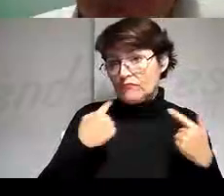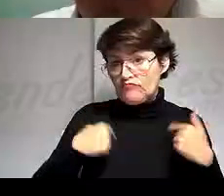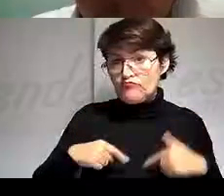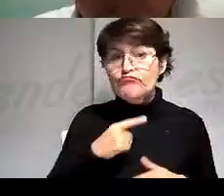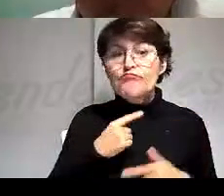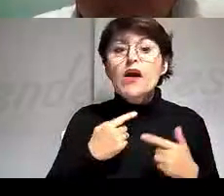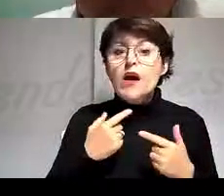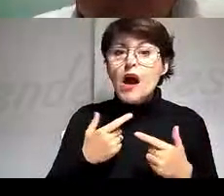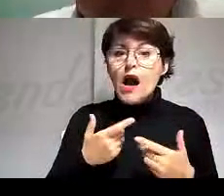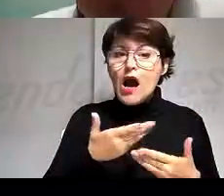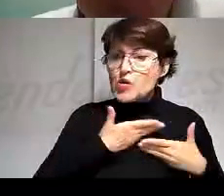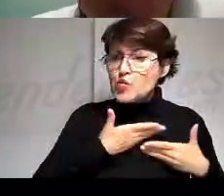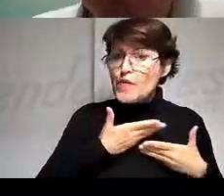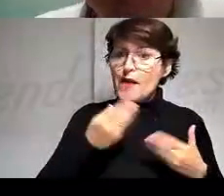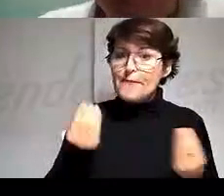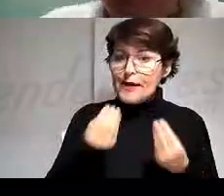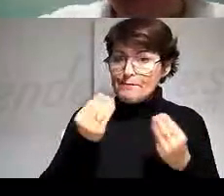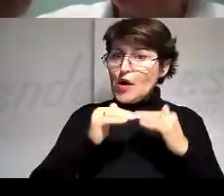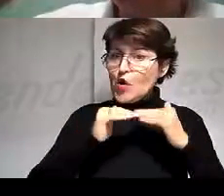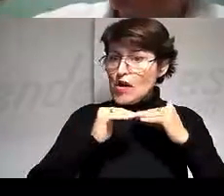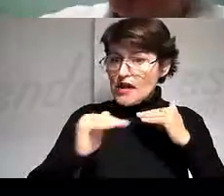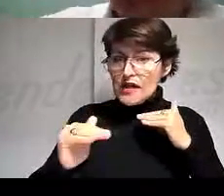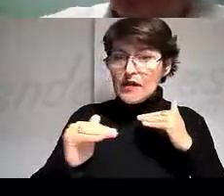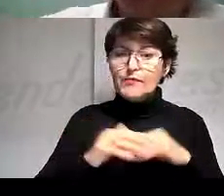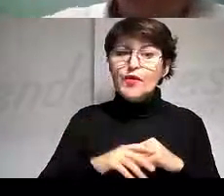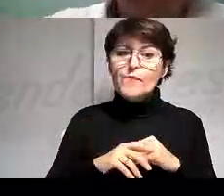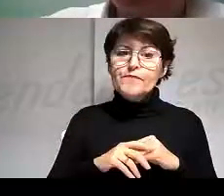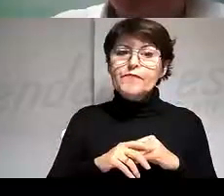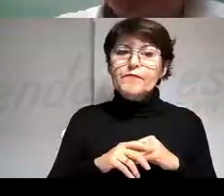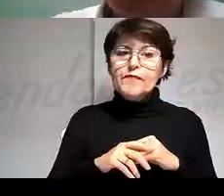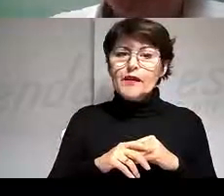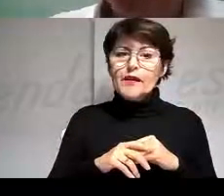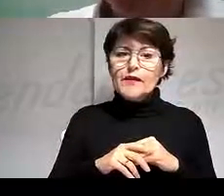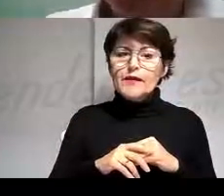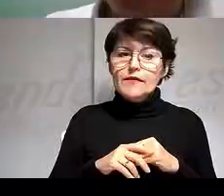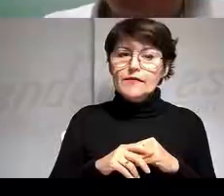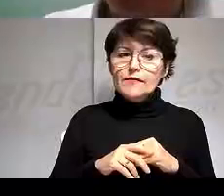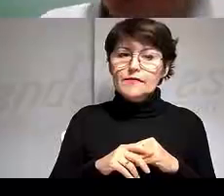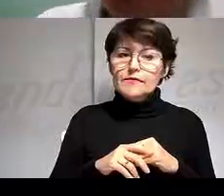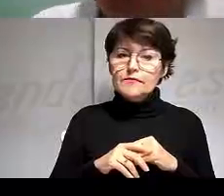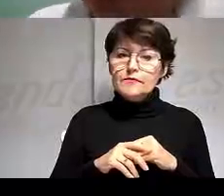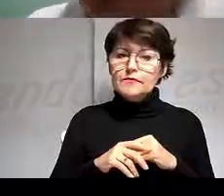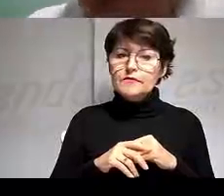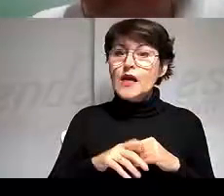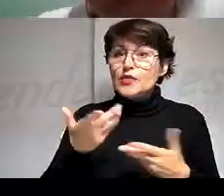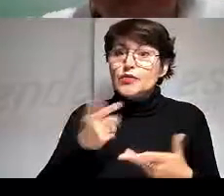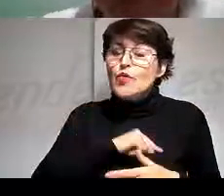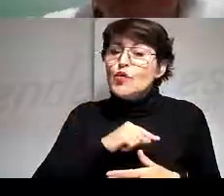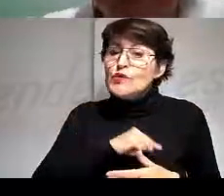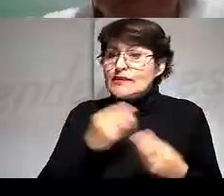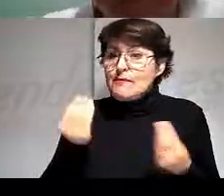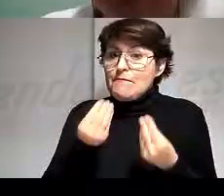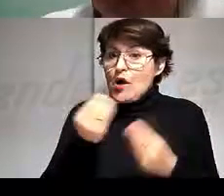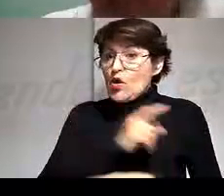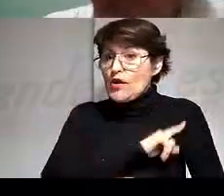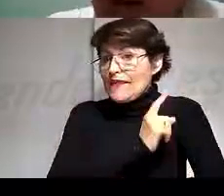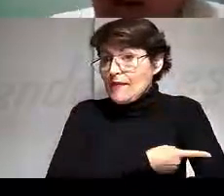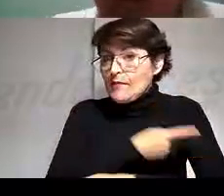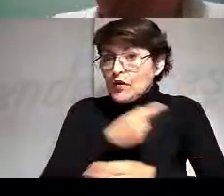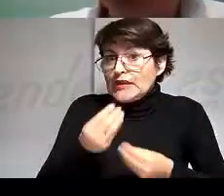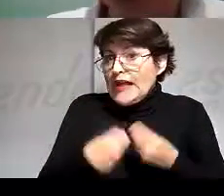la taurina, la glutamina, por ejemplo, pues lo que vamos a conseguir es relajarnos y conseguir sentirnos bien, sentirnos